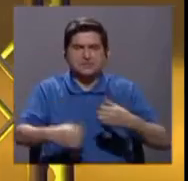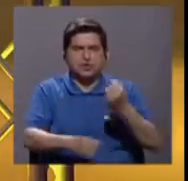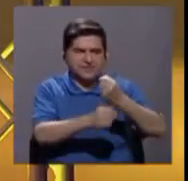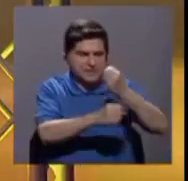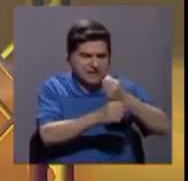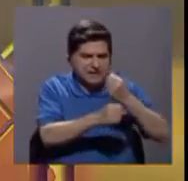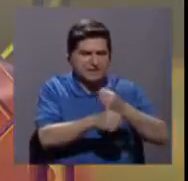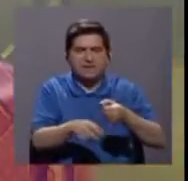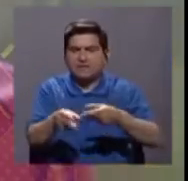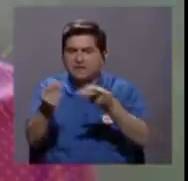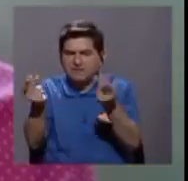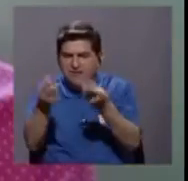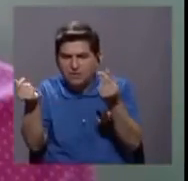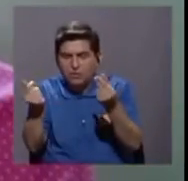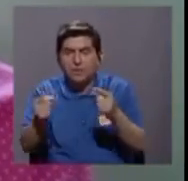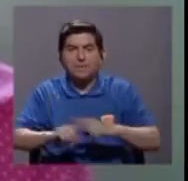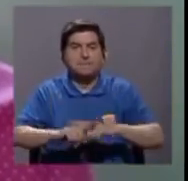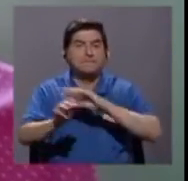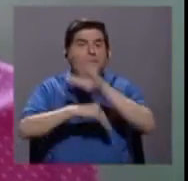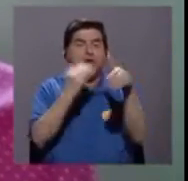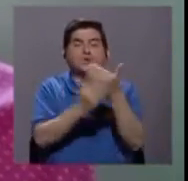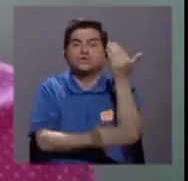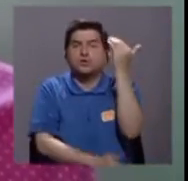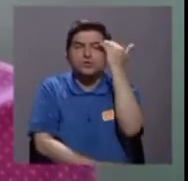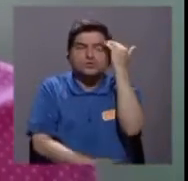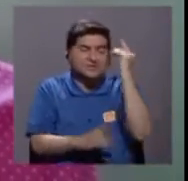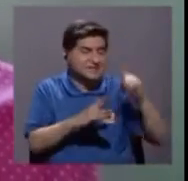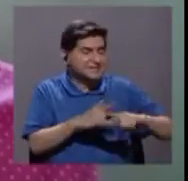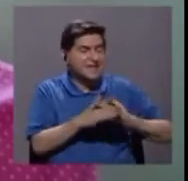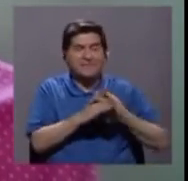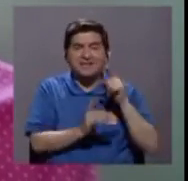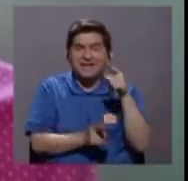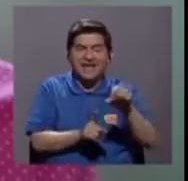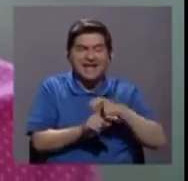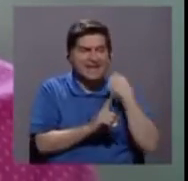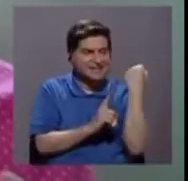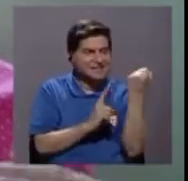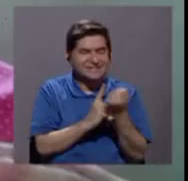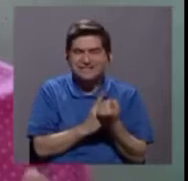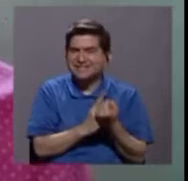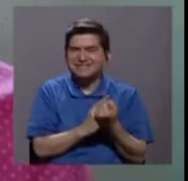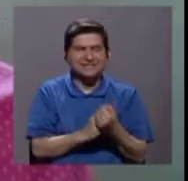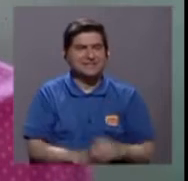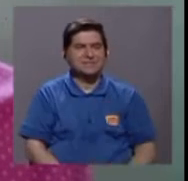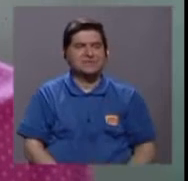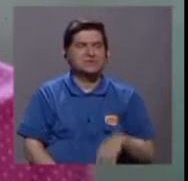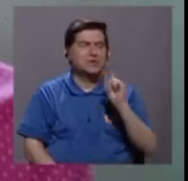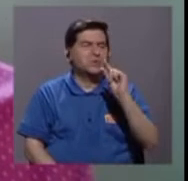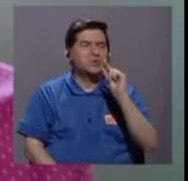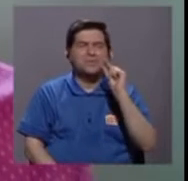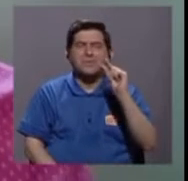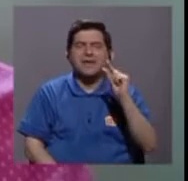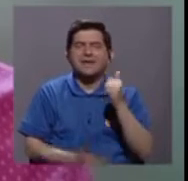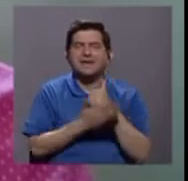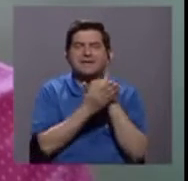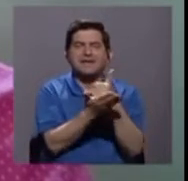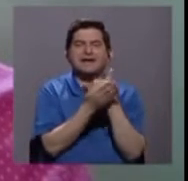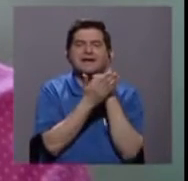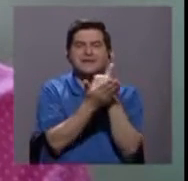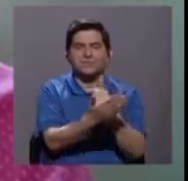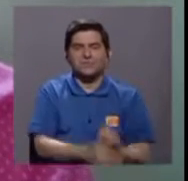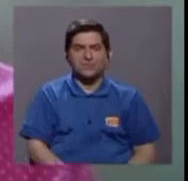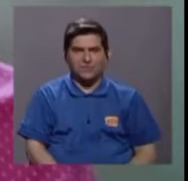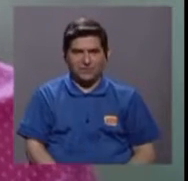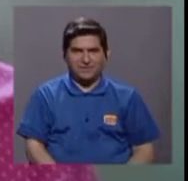materia de gasto, pero todos sabíamos desde un inicio que eso iba a ser un alivio, que iba a ser